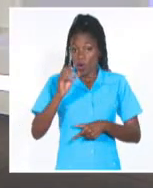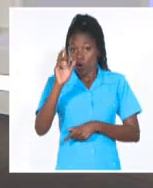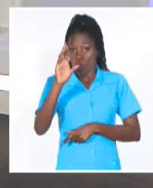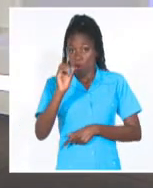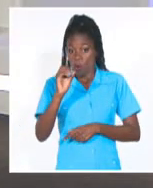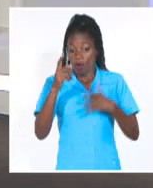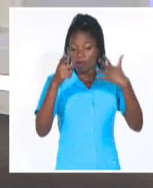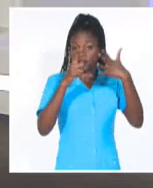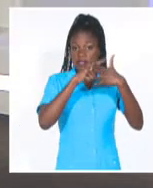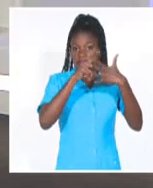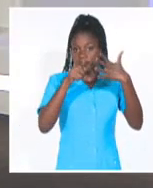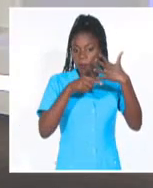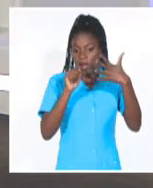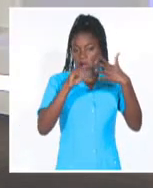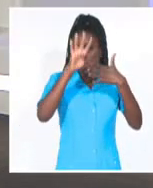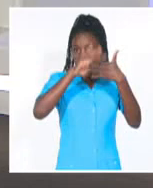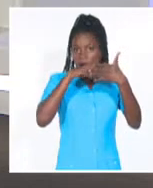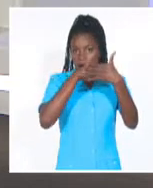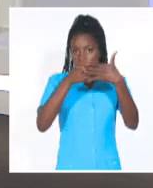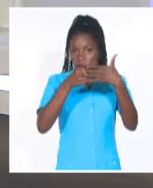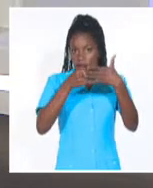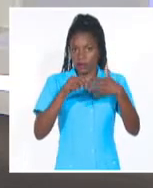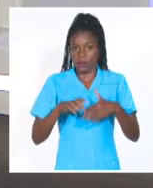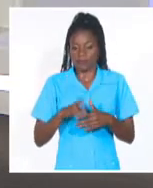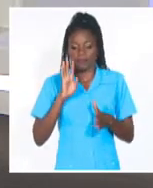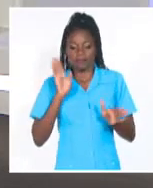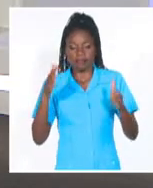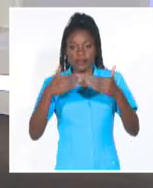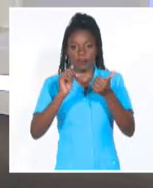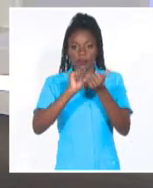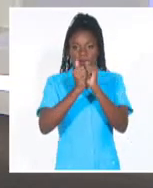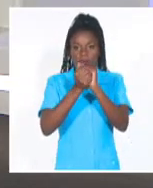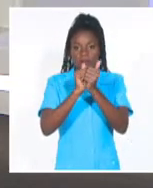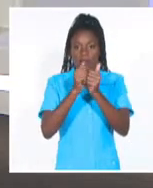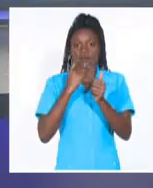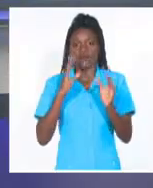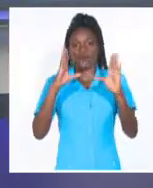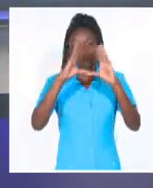el quinto puesto en la tabla de posiciones. Concluyen así los deportes en el Estelar. Muy buenas noches.